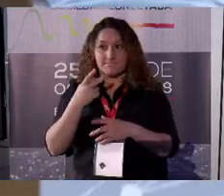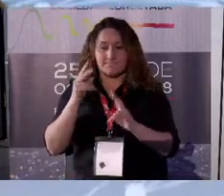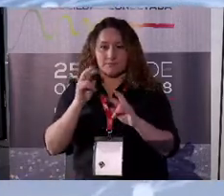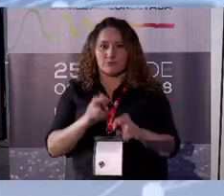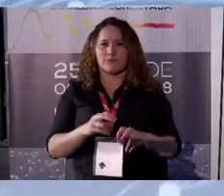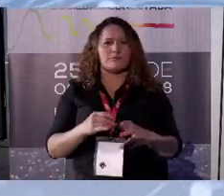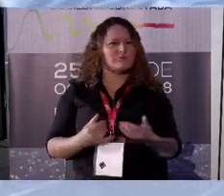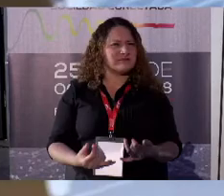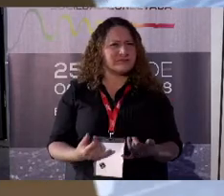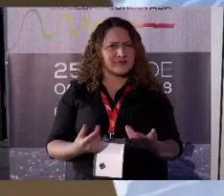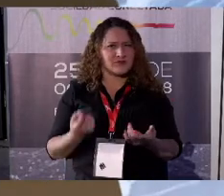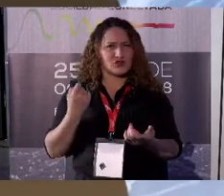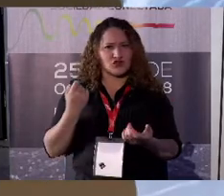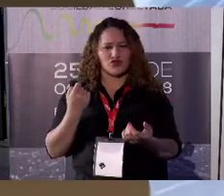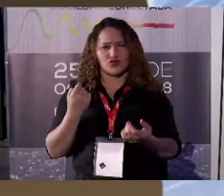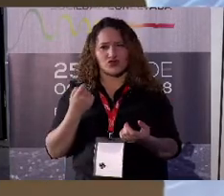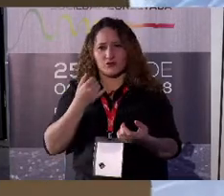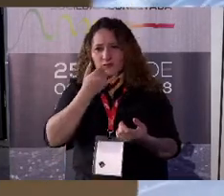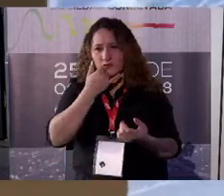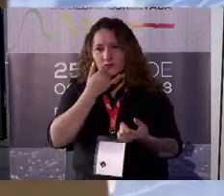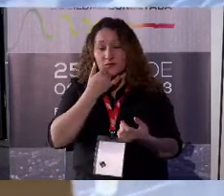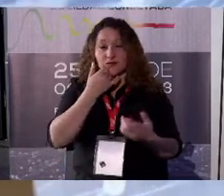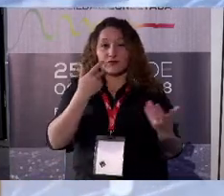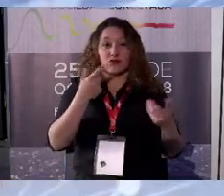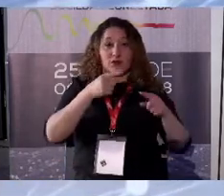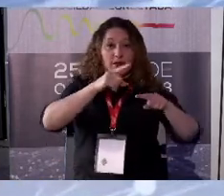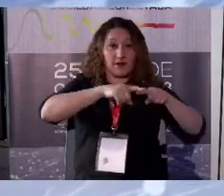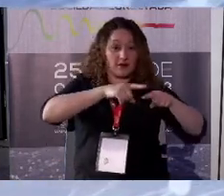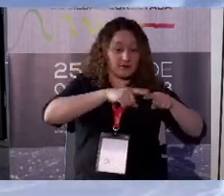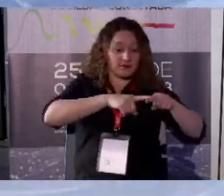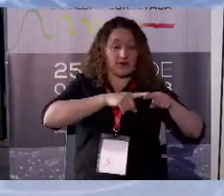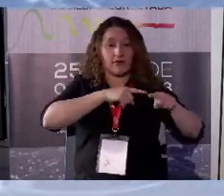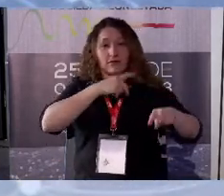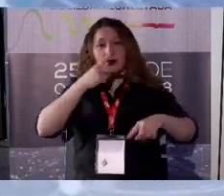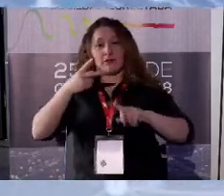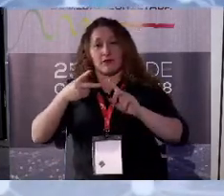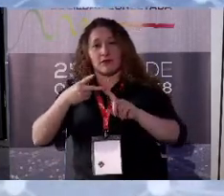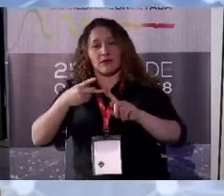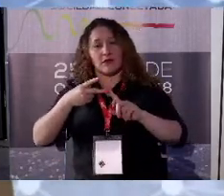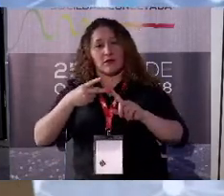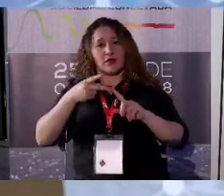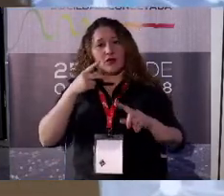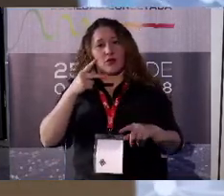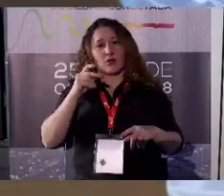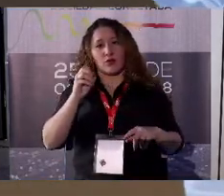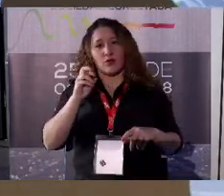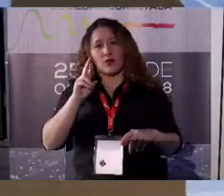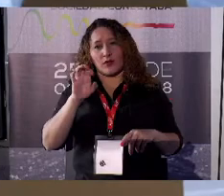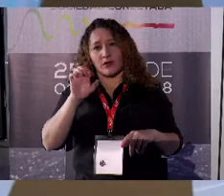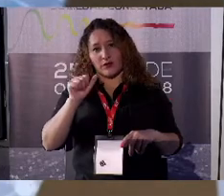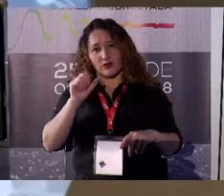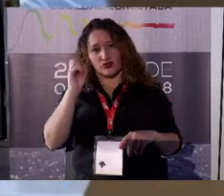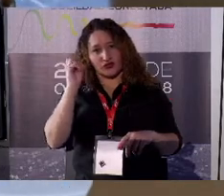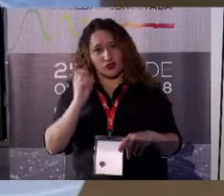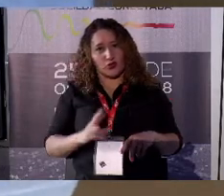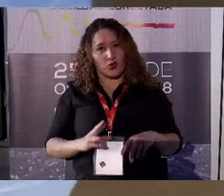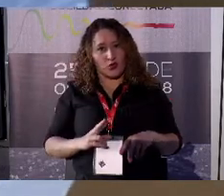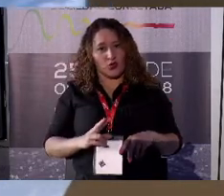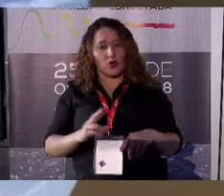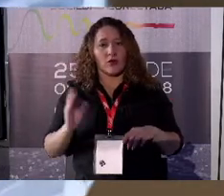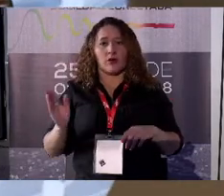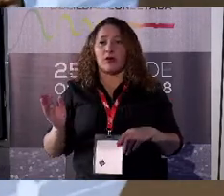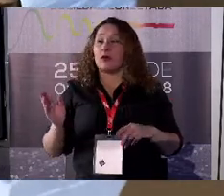Recientemente, ¿qué ha pasado? En Grecia, Irlanda y Corea del Sur ha habido unas subastas